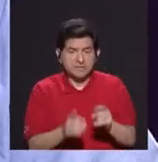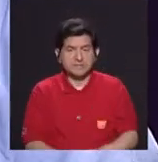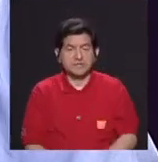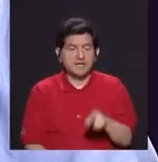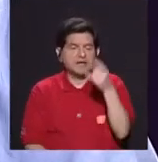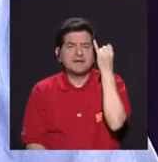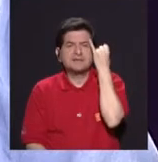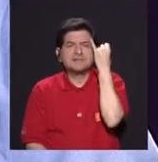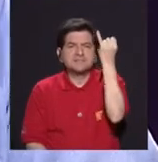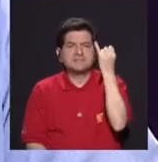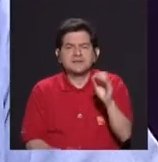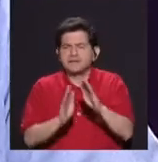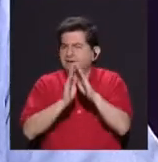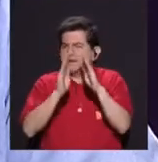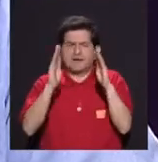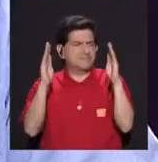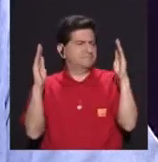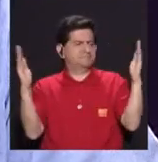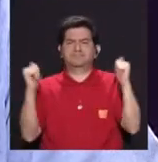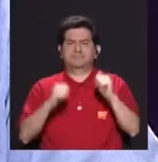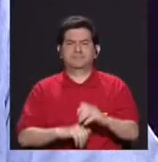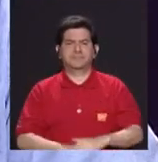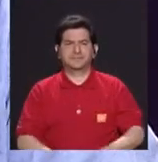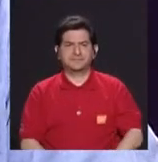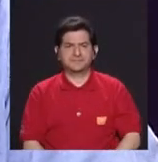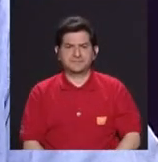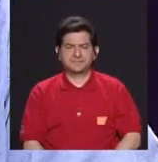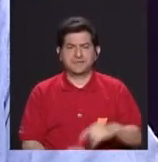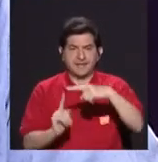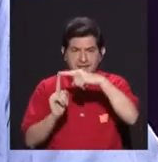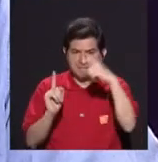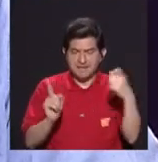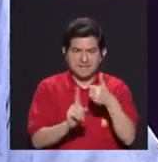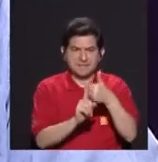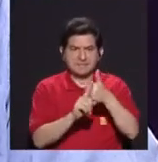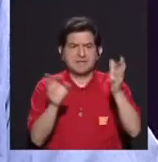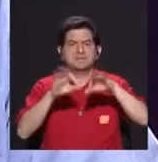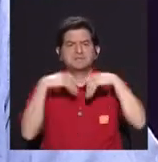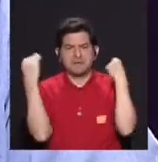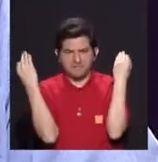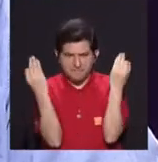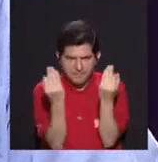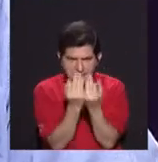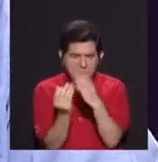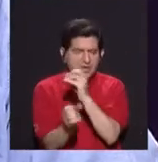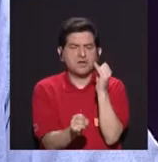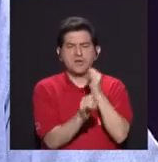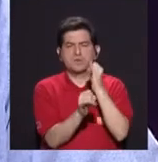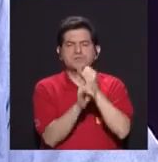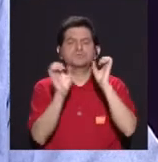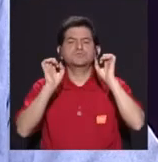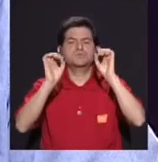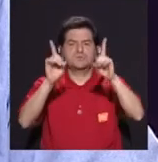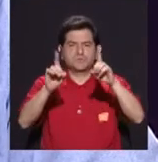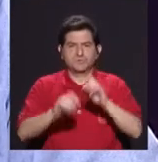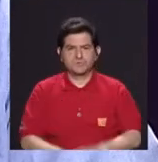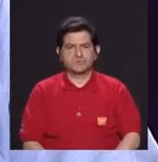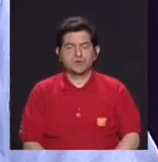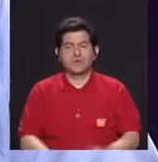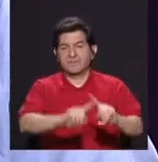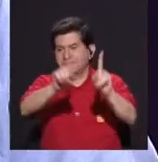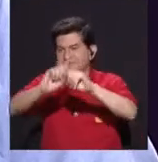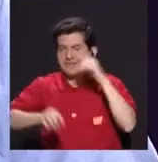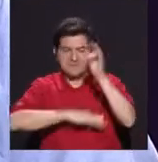que puede ser muy amplia desde la misma familia desde las mismas instituciones educativas desde las